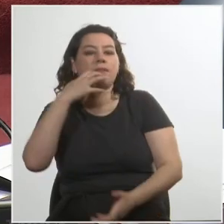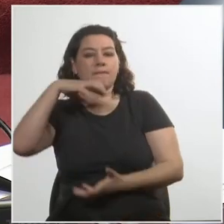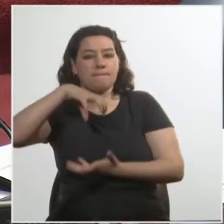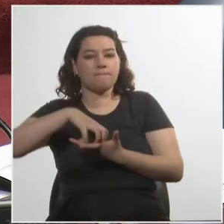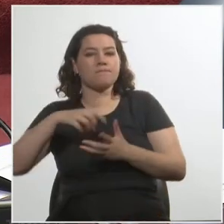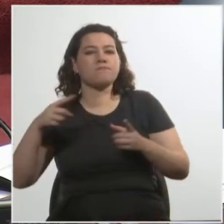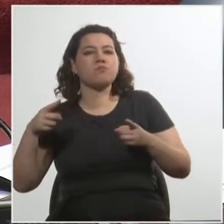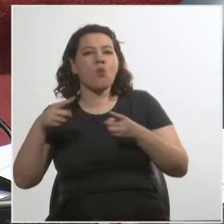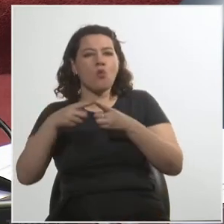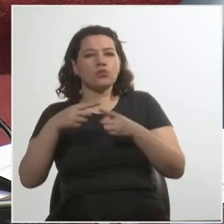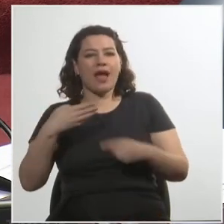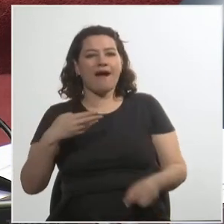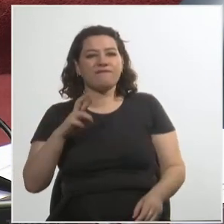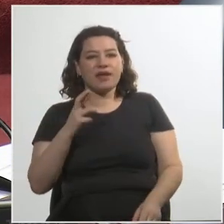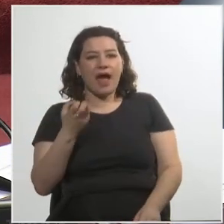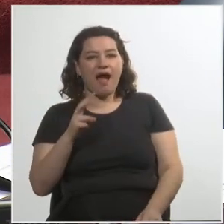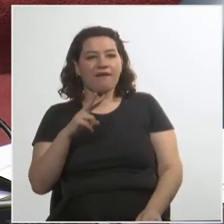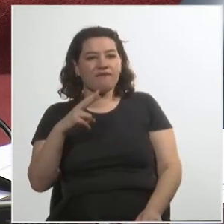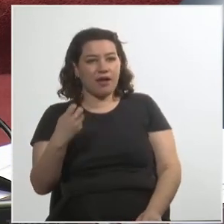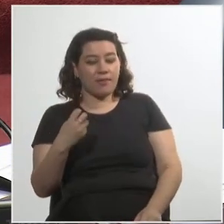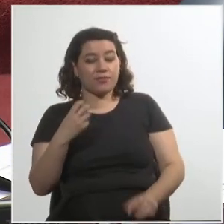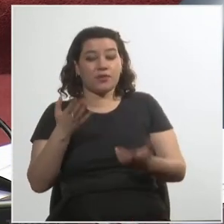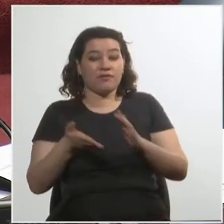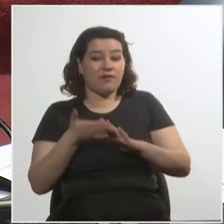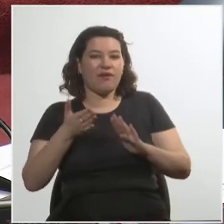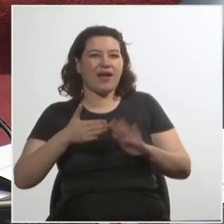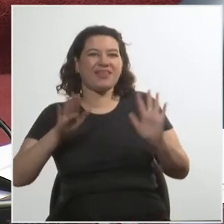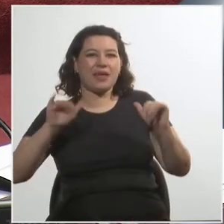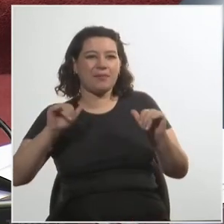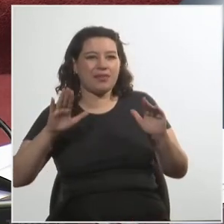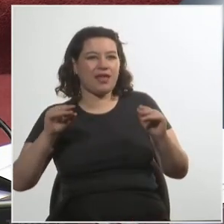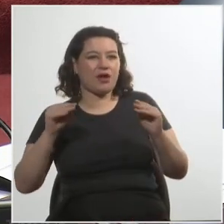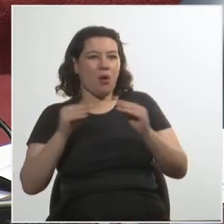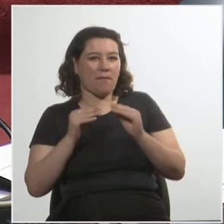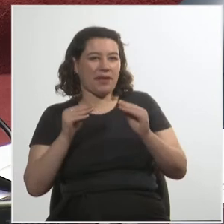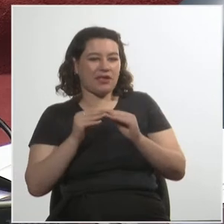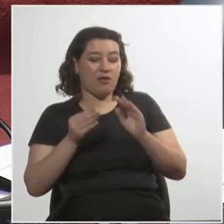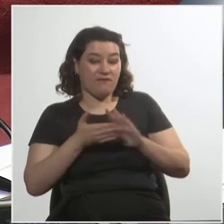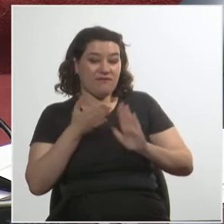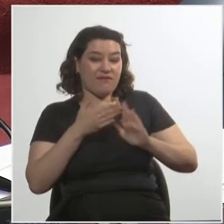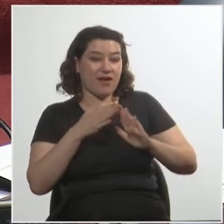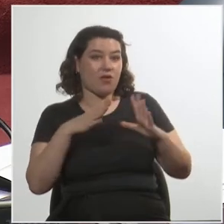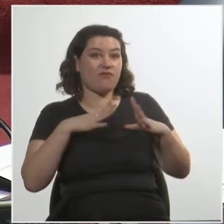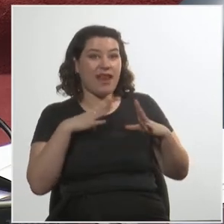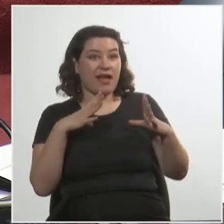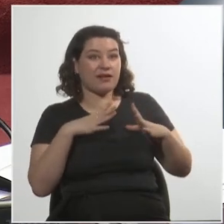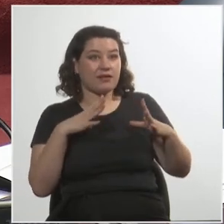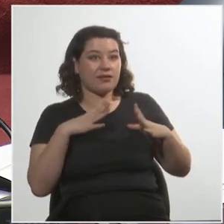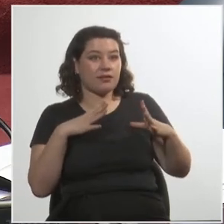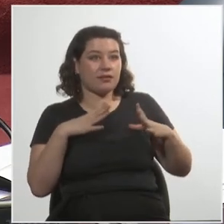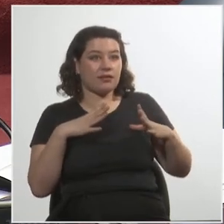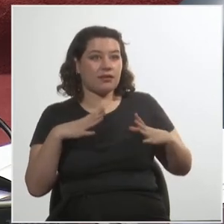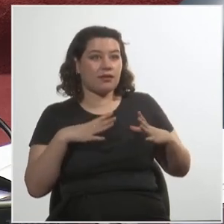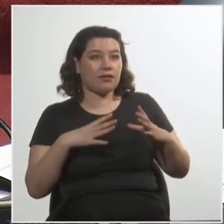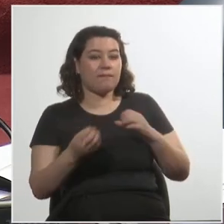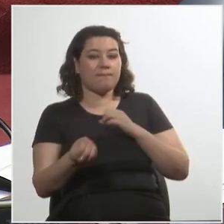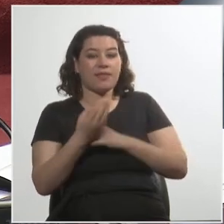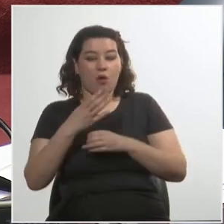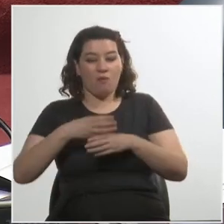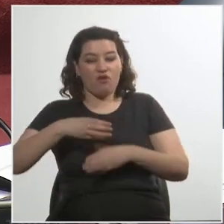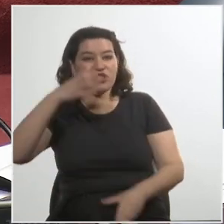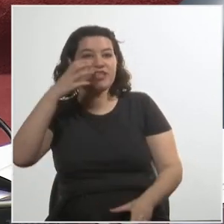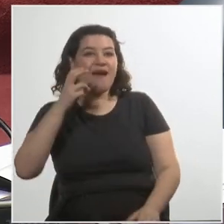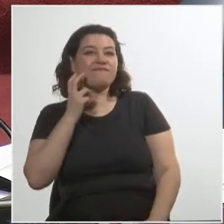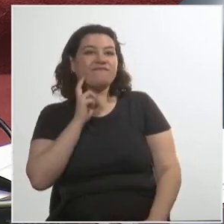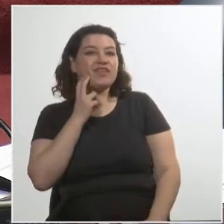brava y en ocasión de una despedida de un compañero que se retiraba le enviaron una botella de vino